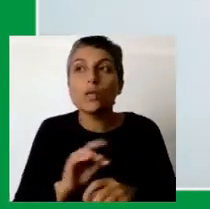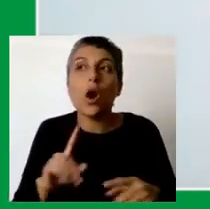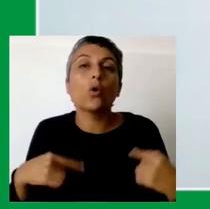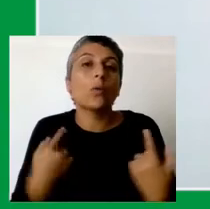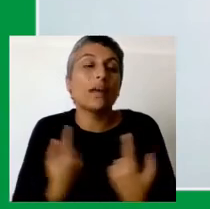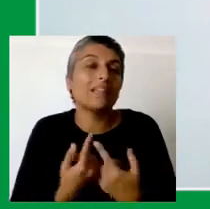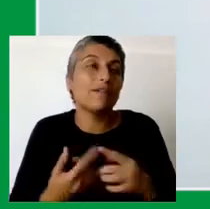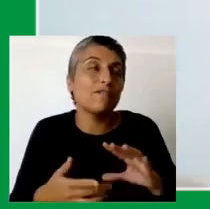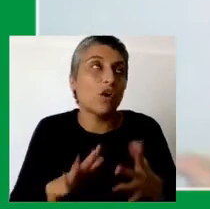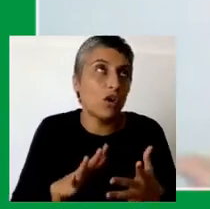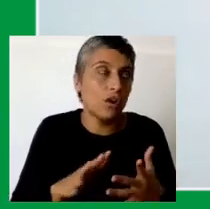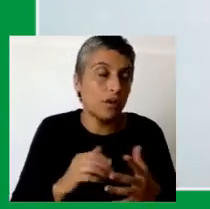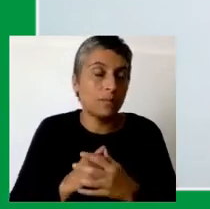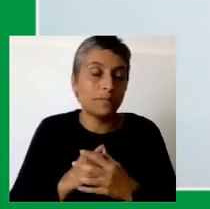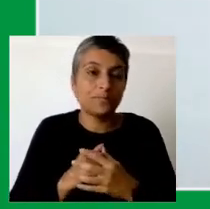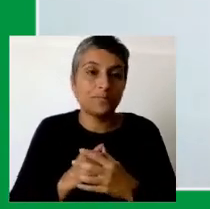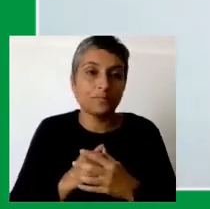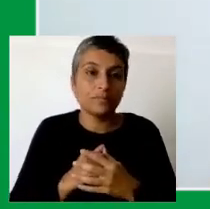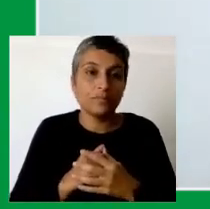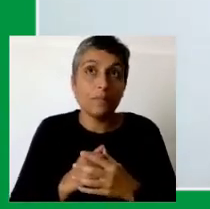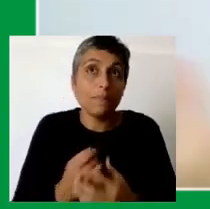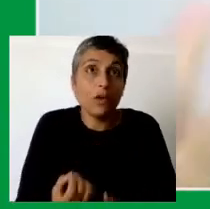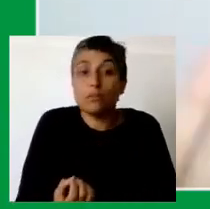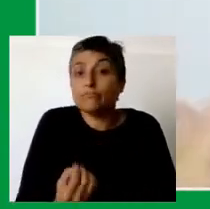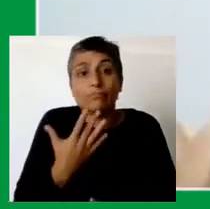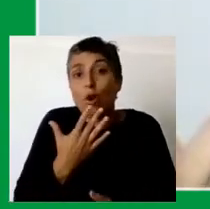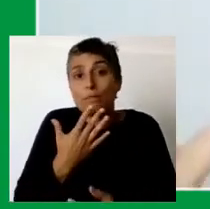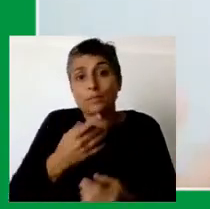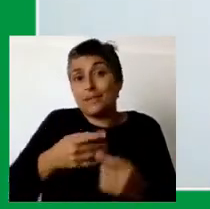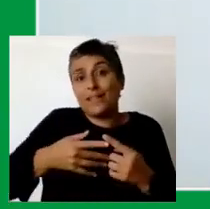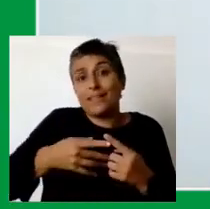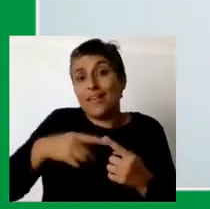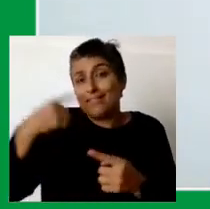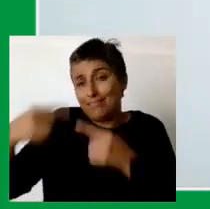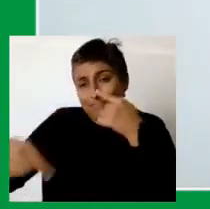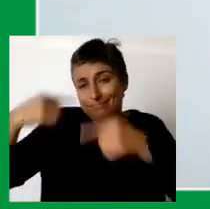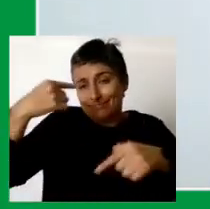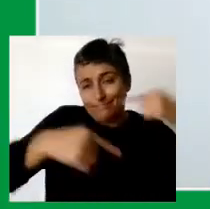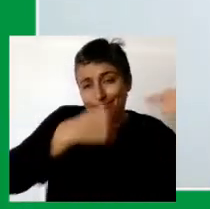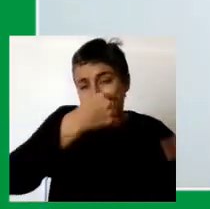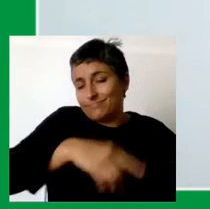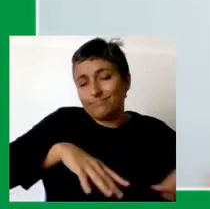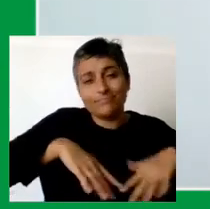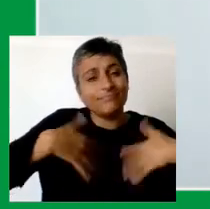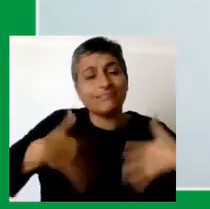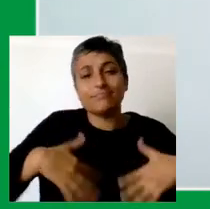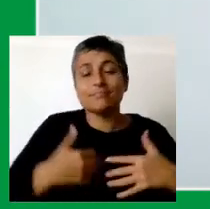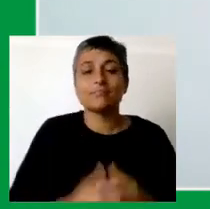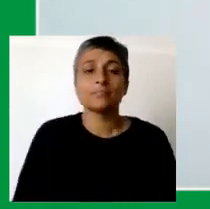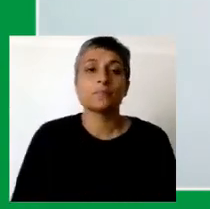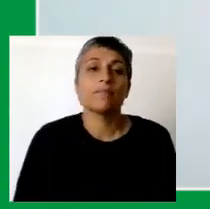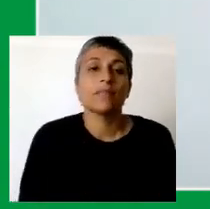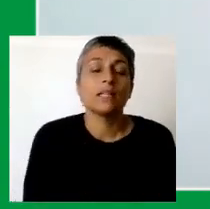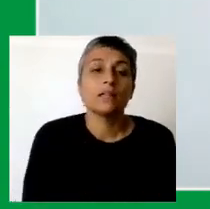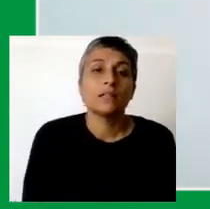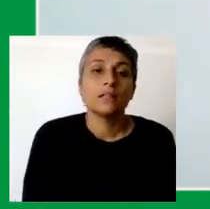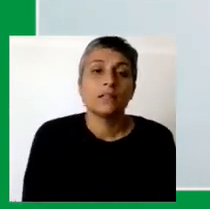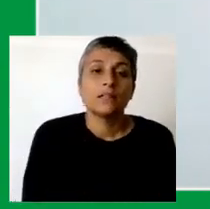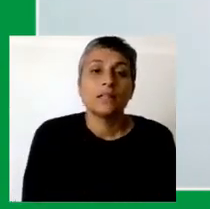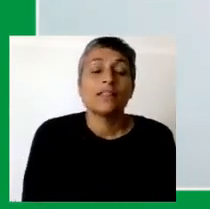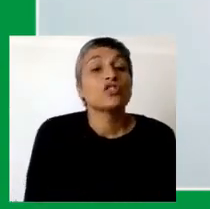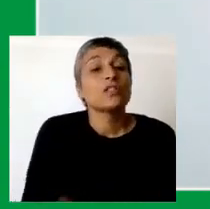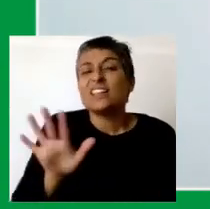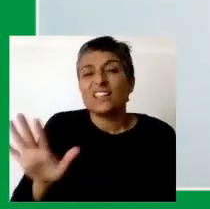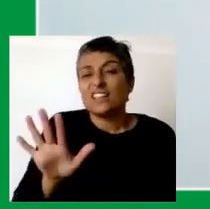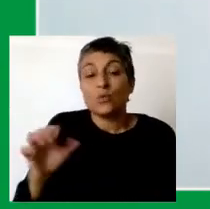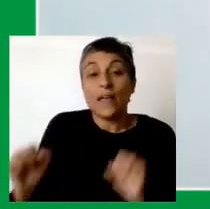idiosincrasia, con lo propio, con la diversidad, con nuestra diversidad que es tan rica. Entonces es así, es una